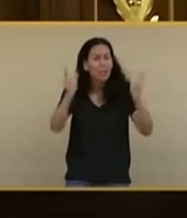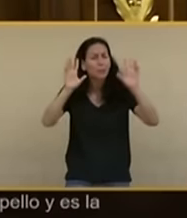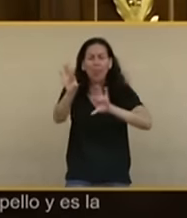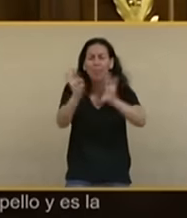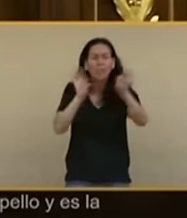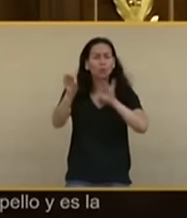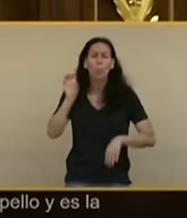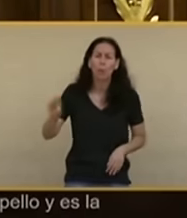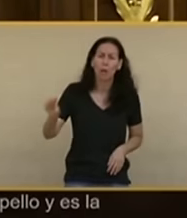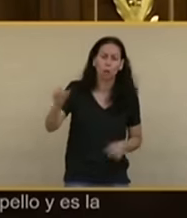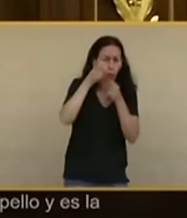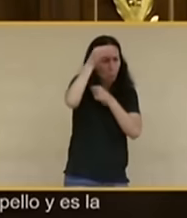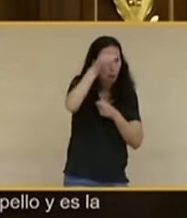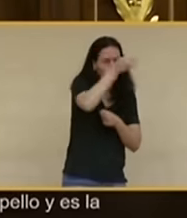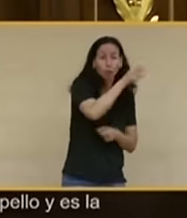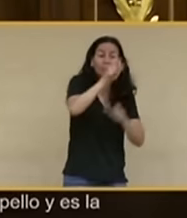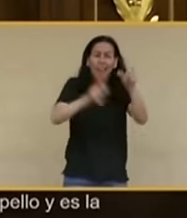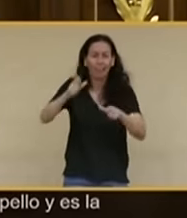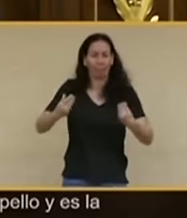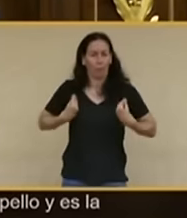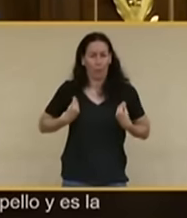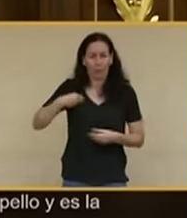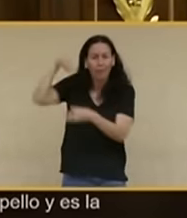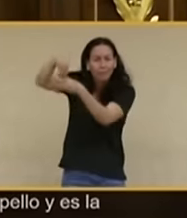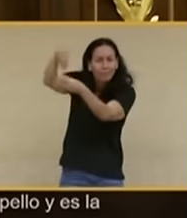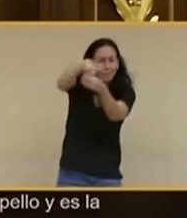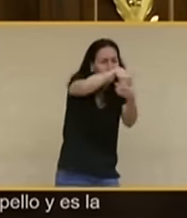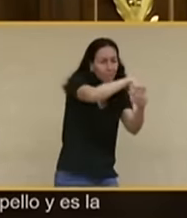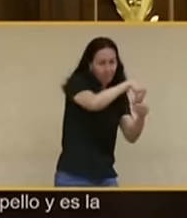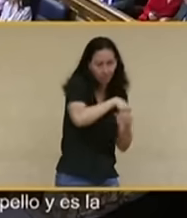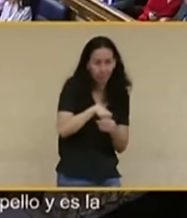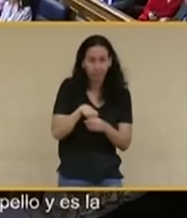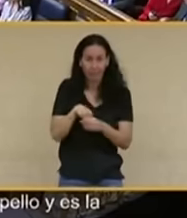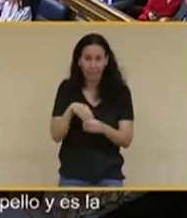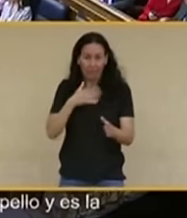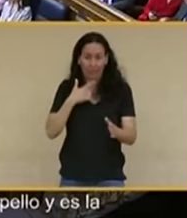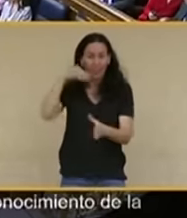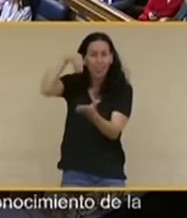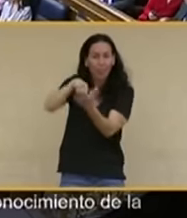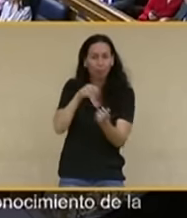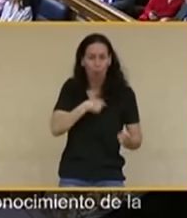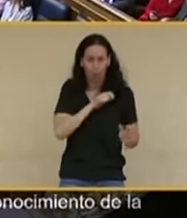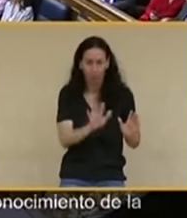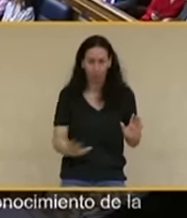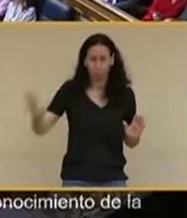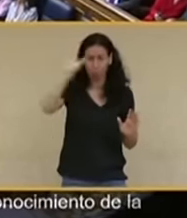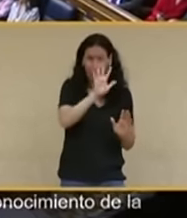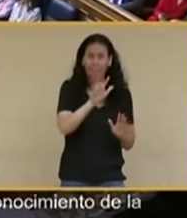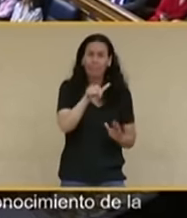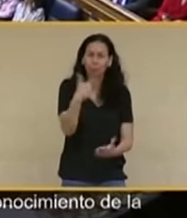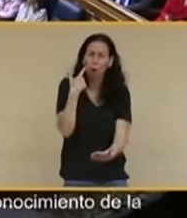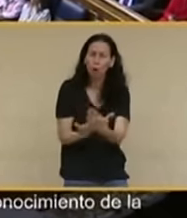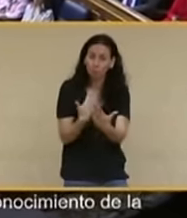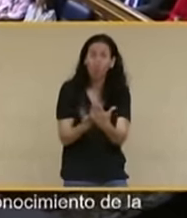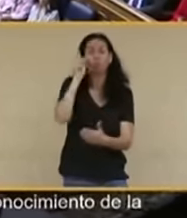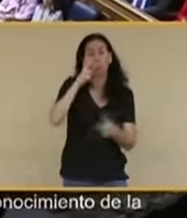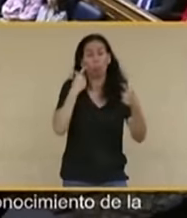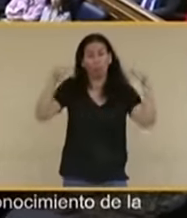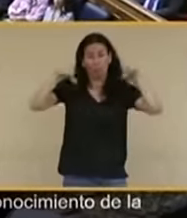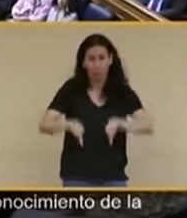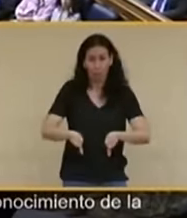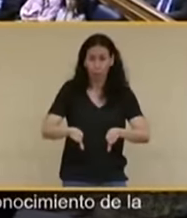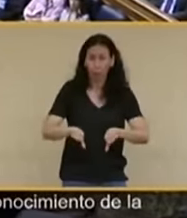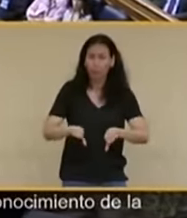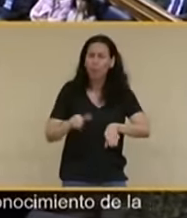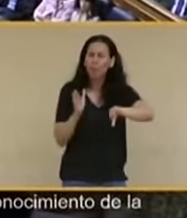pueblos y de las gentes que habitan en lo que Salvador Espriu llamaba la piel de brau, la piel de toro. Y es sin duda también la constatación de un fracaso, el de unas